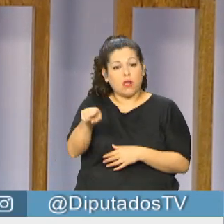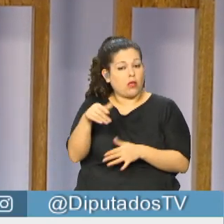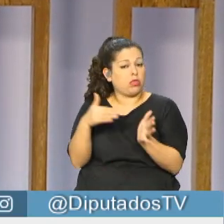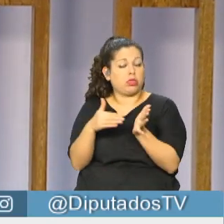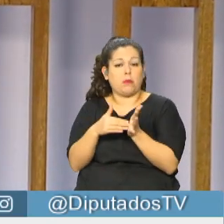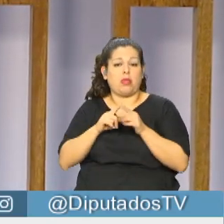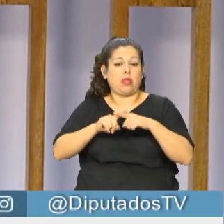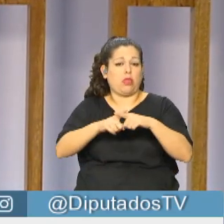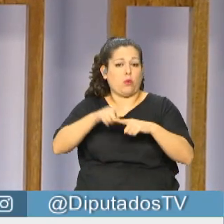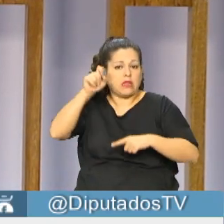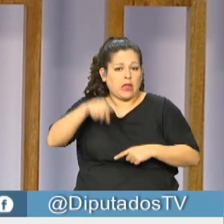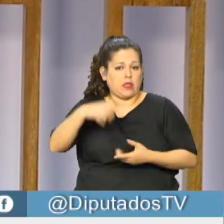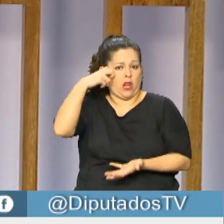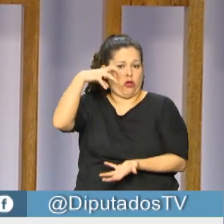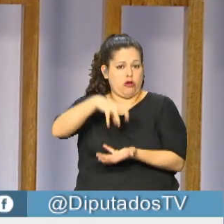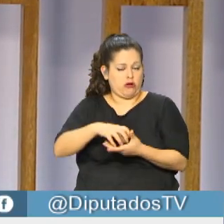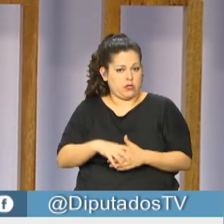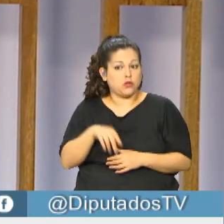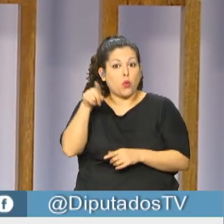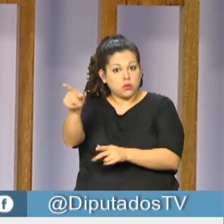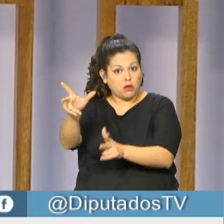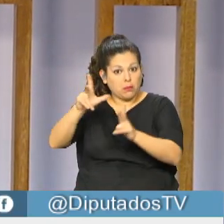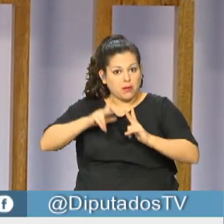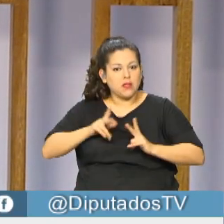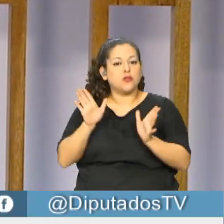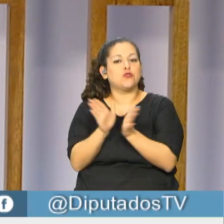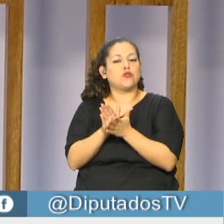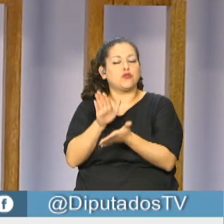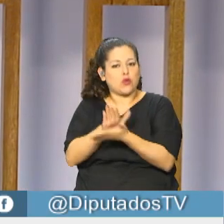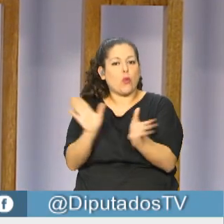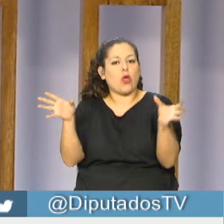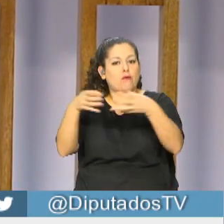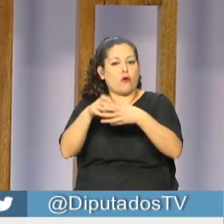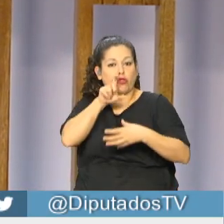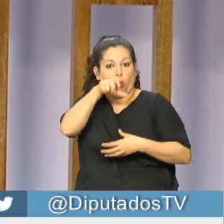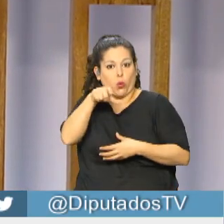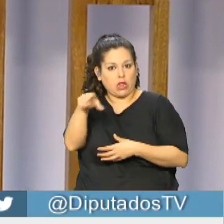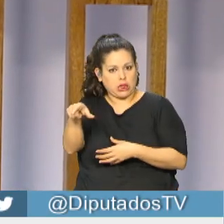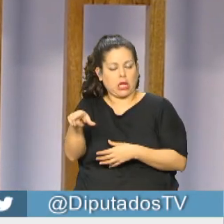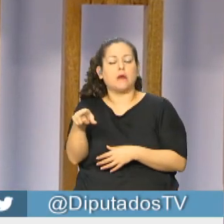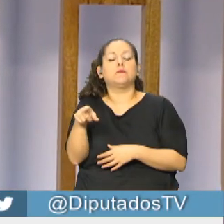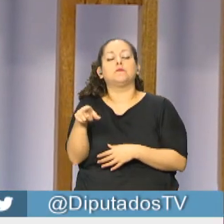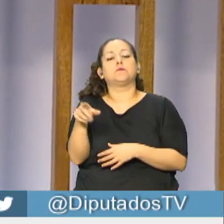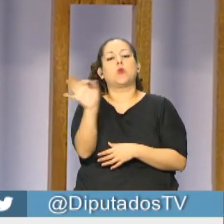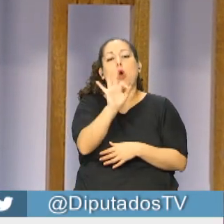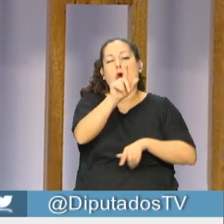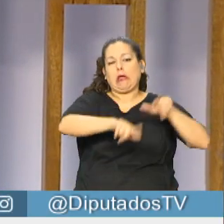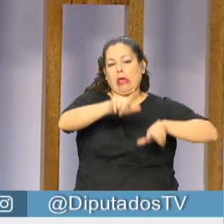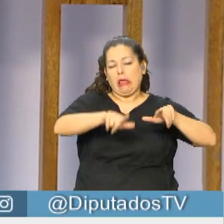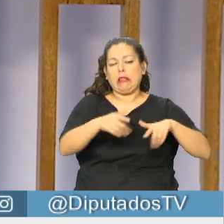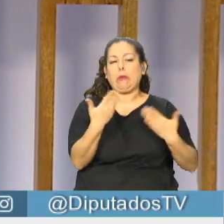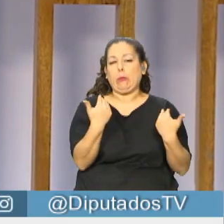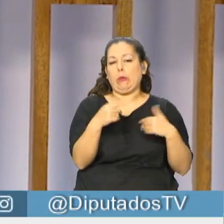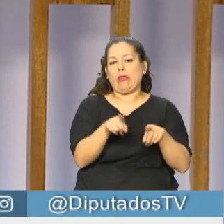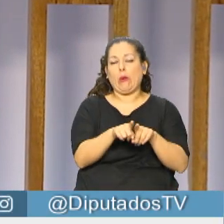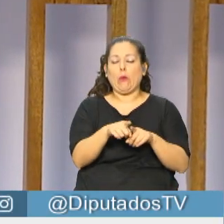caso. Con respecto a lo que usted me plantea de los fondos buitre y de todos aquellos que pueden ir a litigar